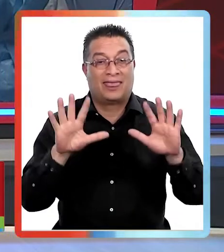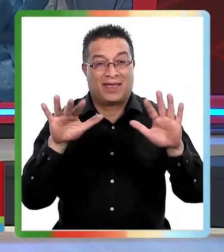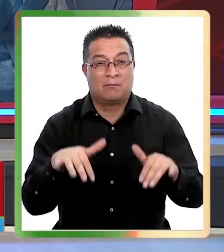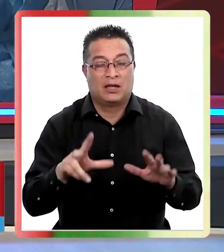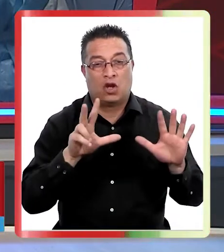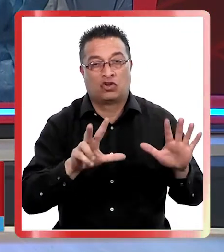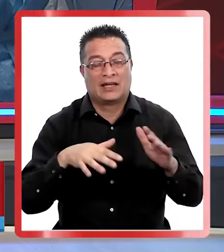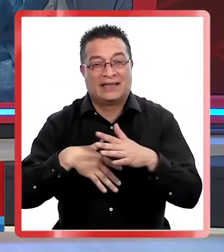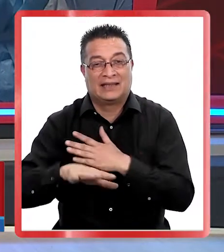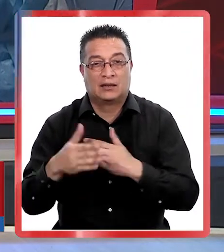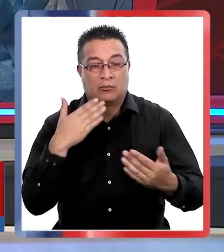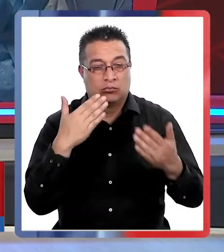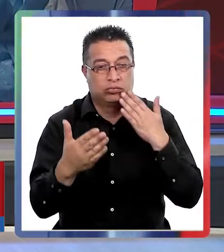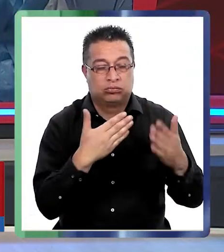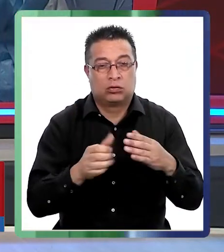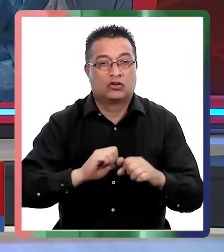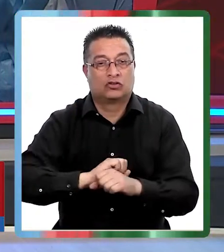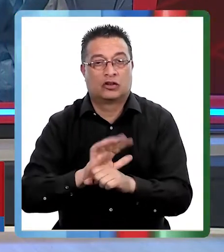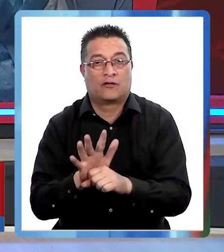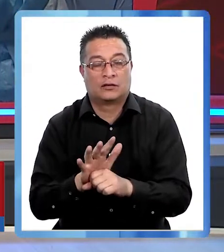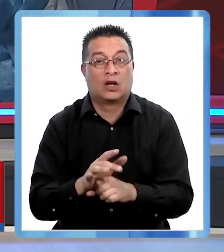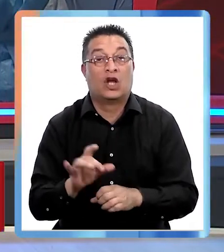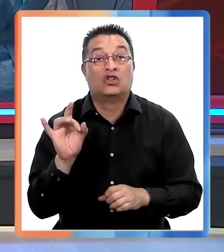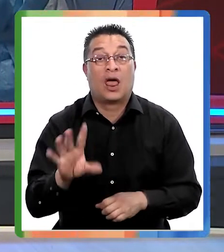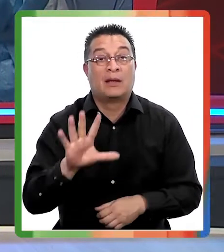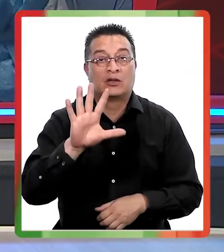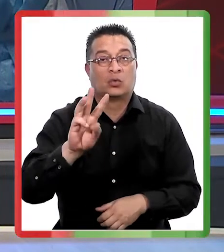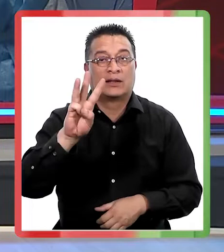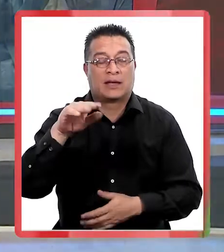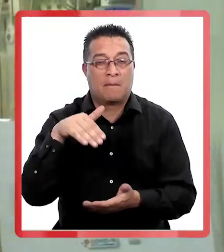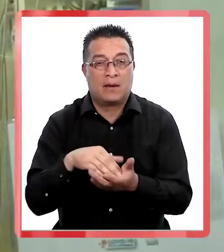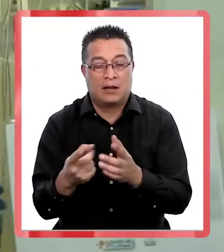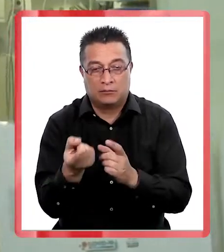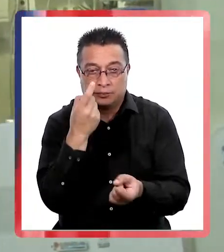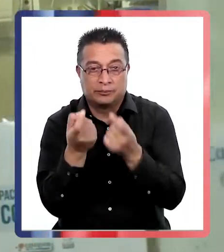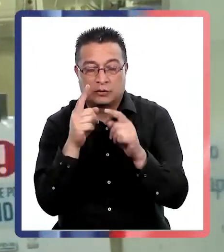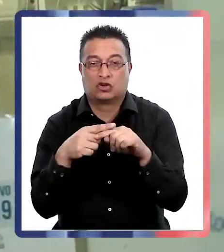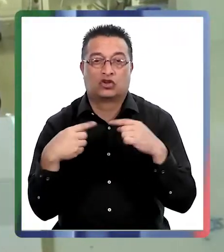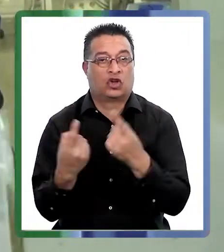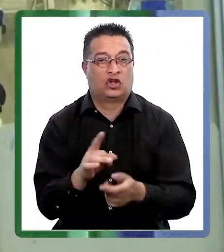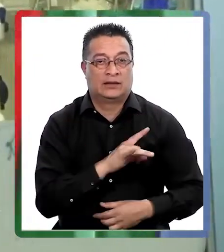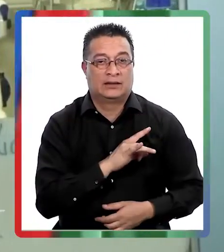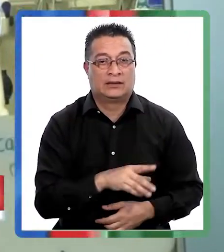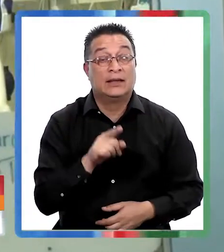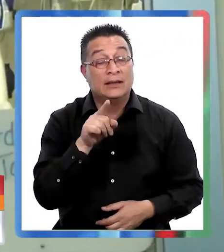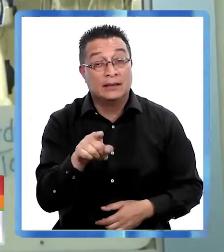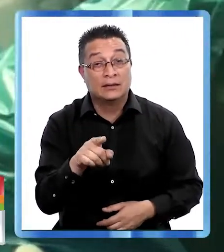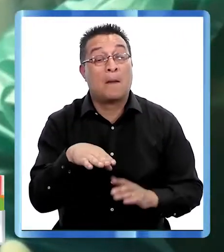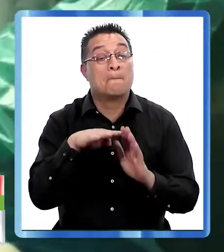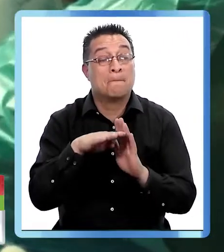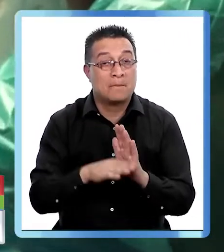y 10.815 se contagiaron de COVID-19, con solo 53.000 exámenes aplicados en todo el país. Esto